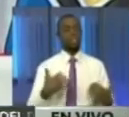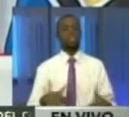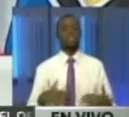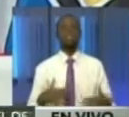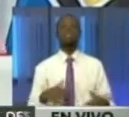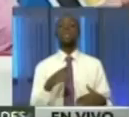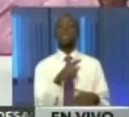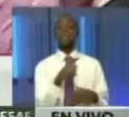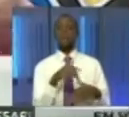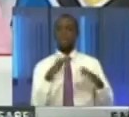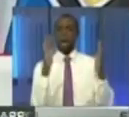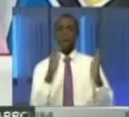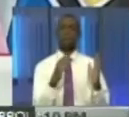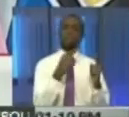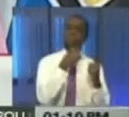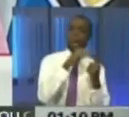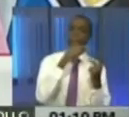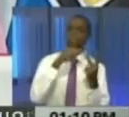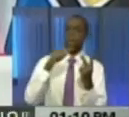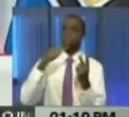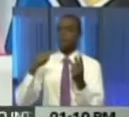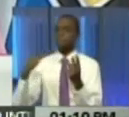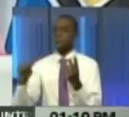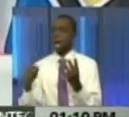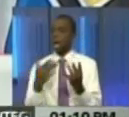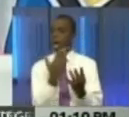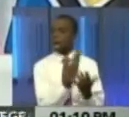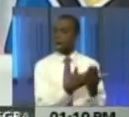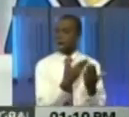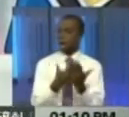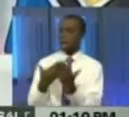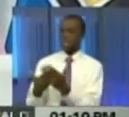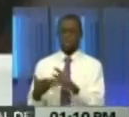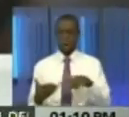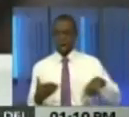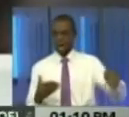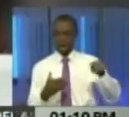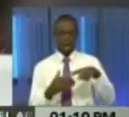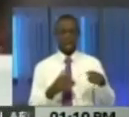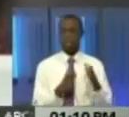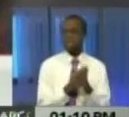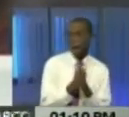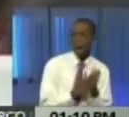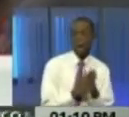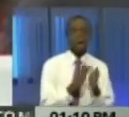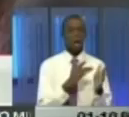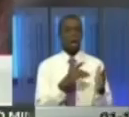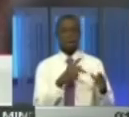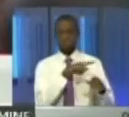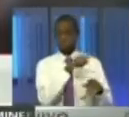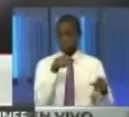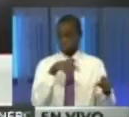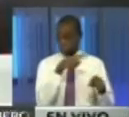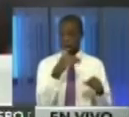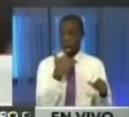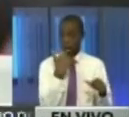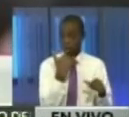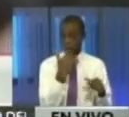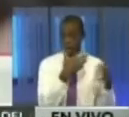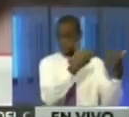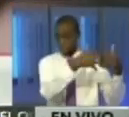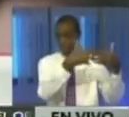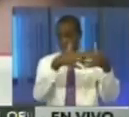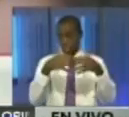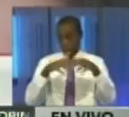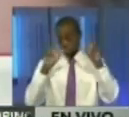hubo otros elementos, una concurrencia insana, perversa de intereses de las empresas, que